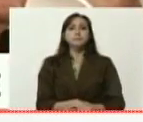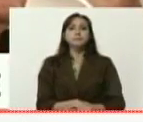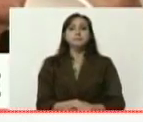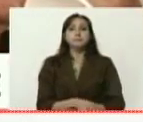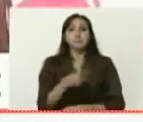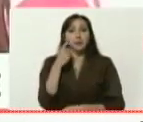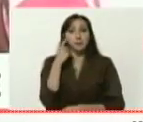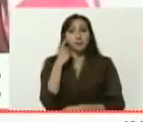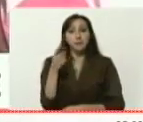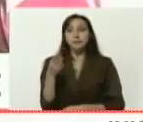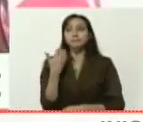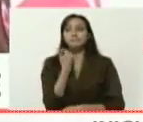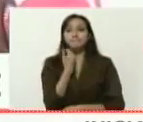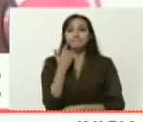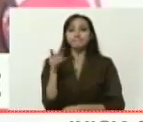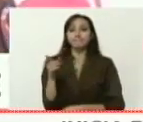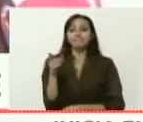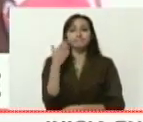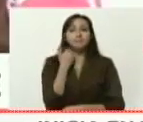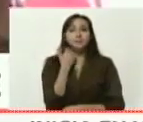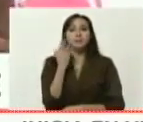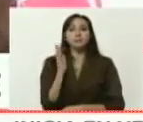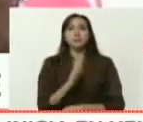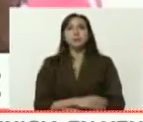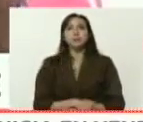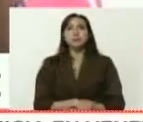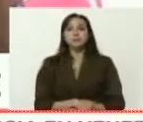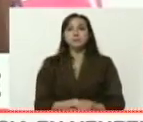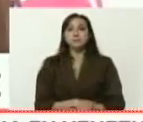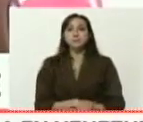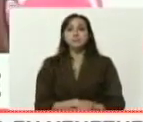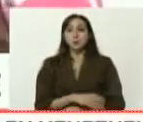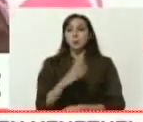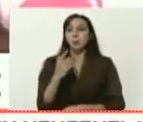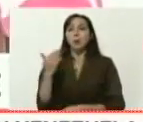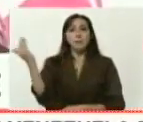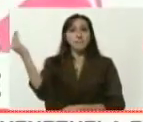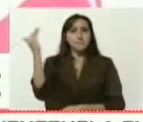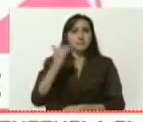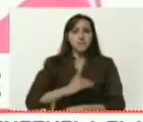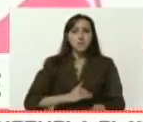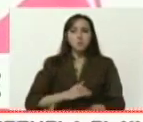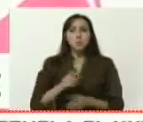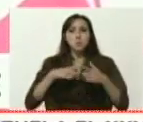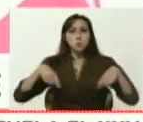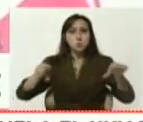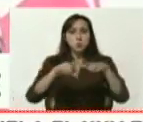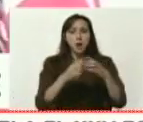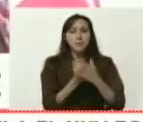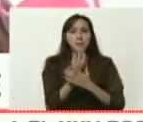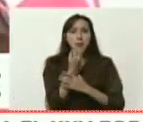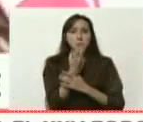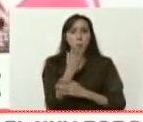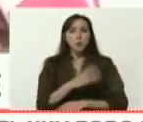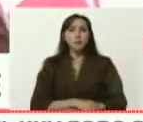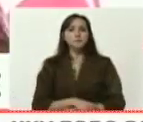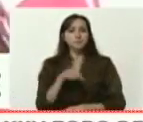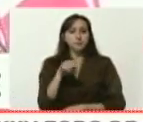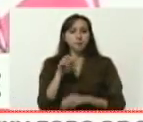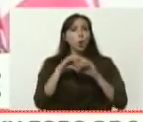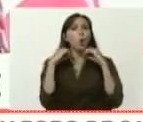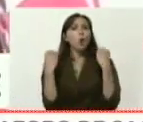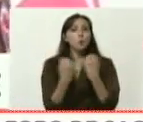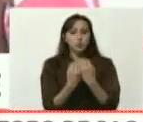poco quebrantado. Cuando me nombraron, se vino a Miraflores, a su modesta oficina. Allí me le